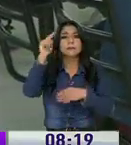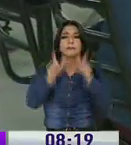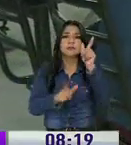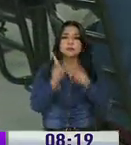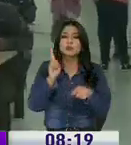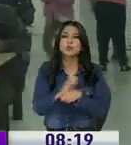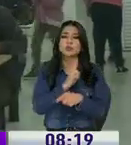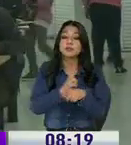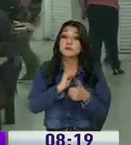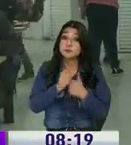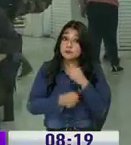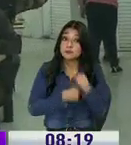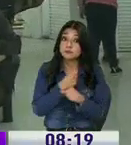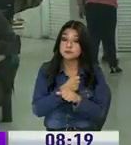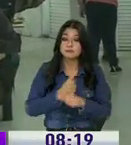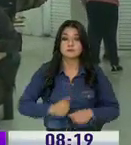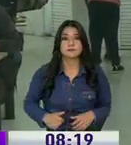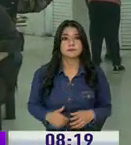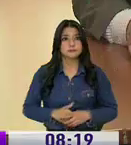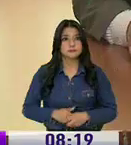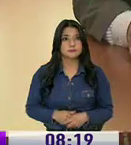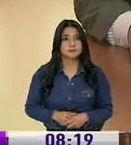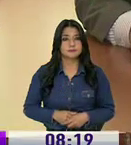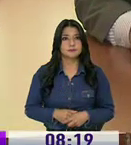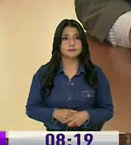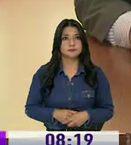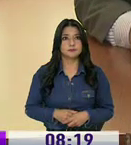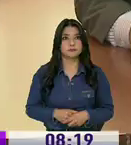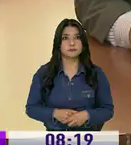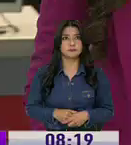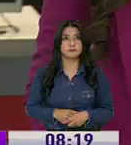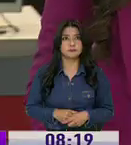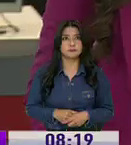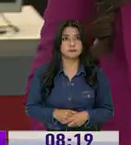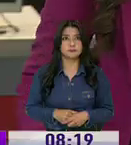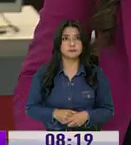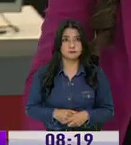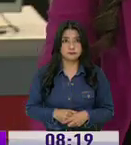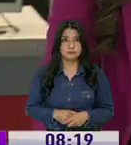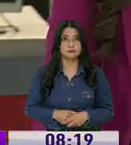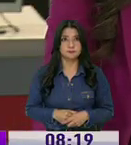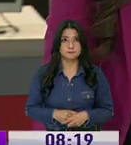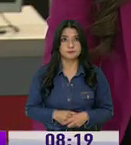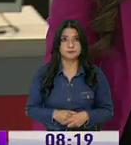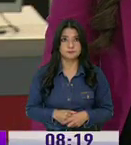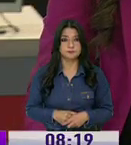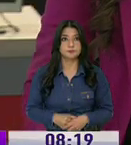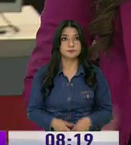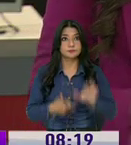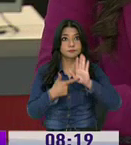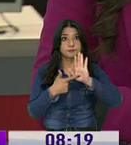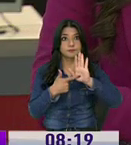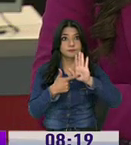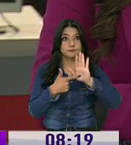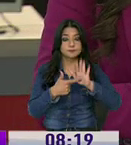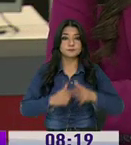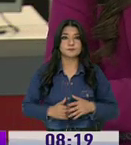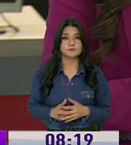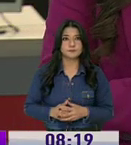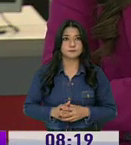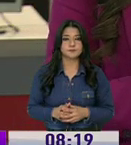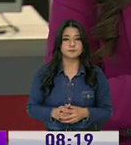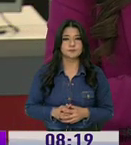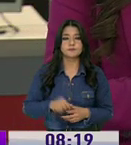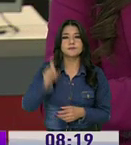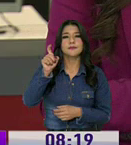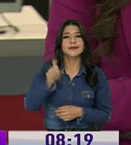personas cada año, informó Sofía Vintimilla. Bueno, ahí está entonces, estas son las